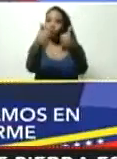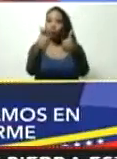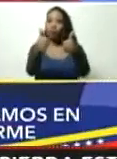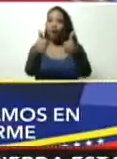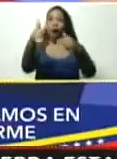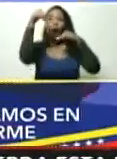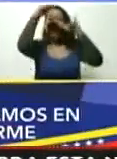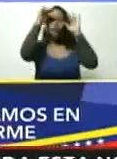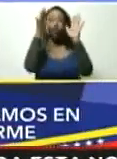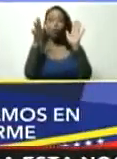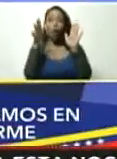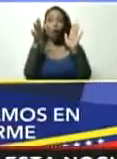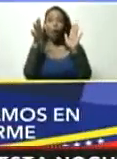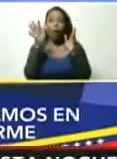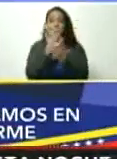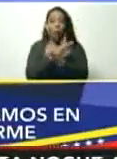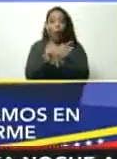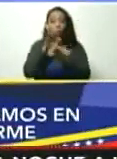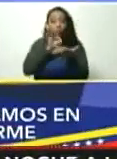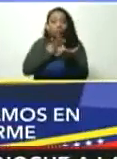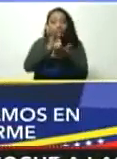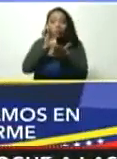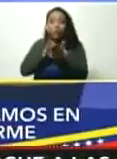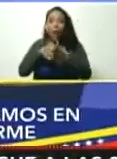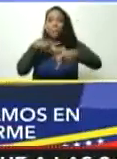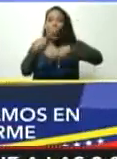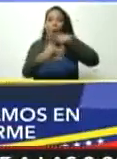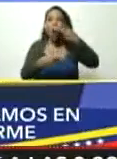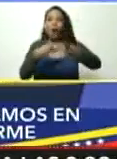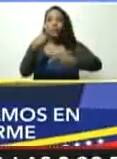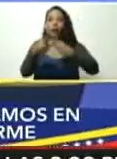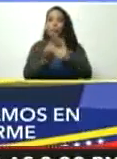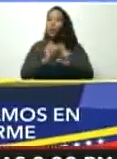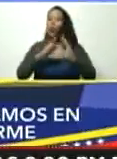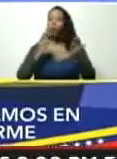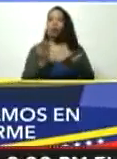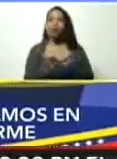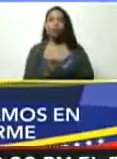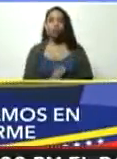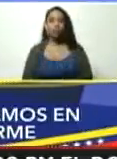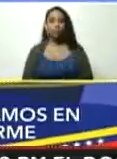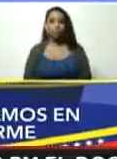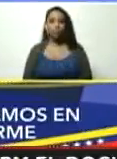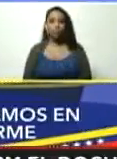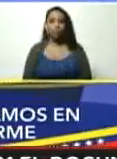Atento al juego estratégico de la geopolítica continental y mundial.